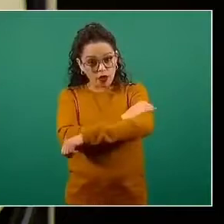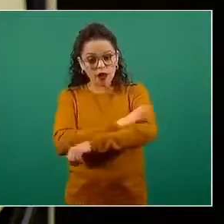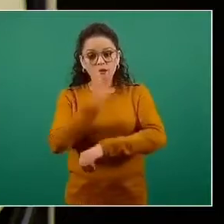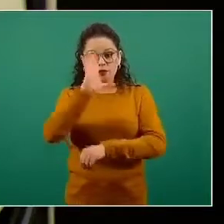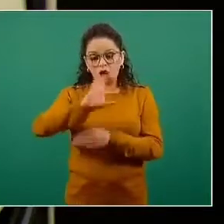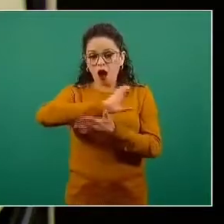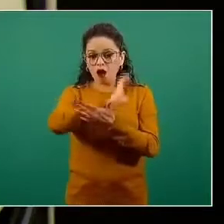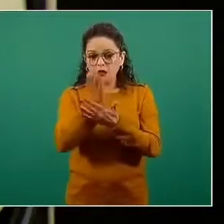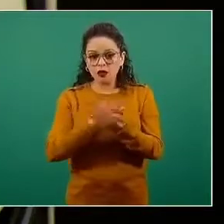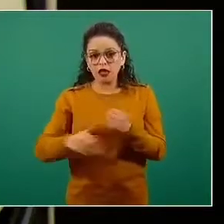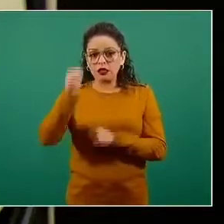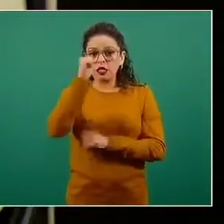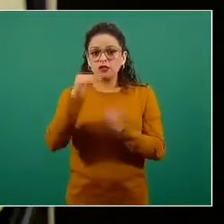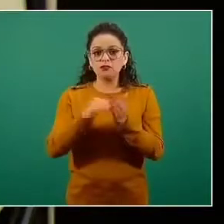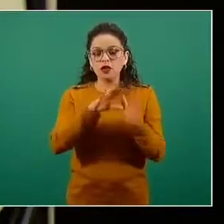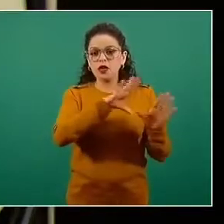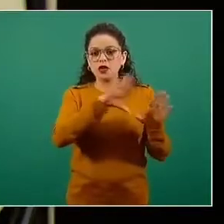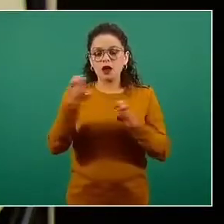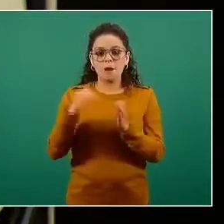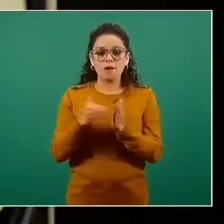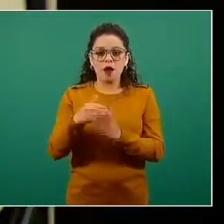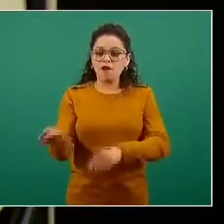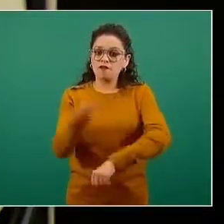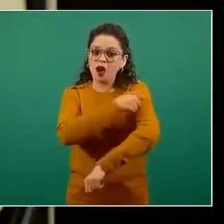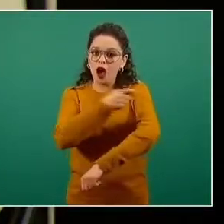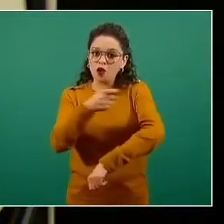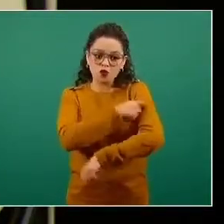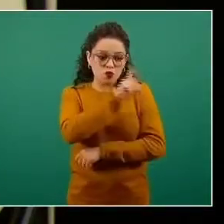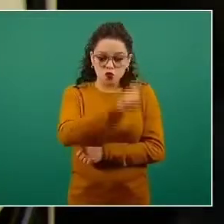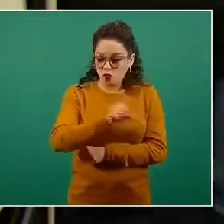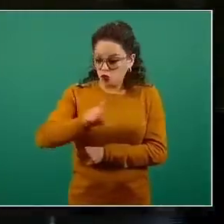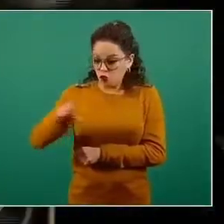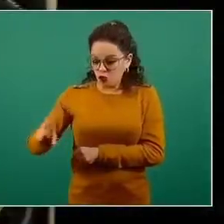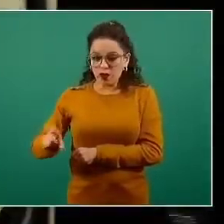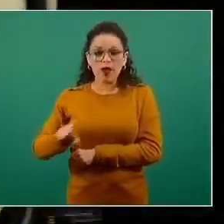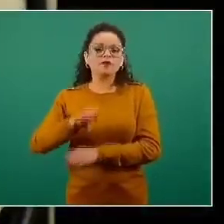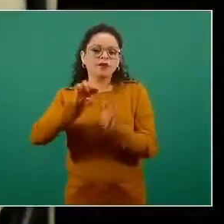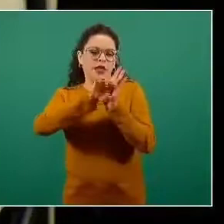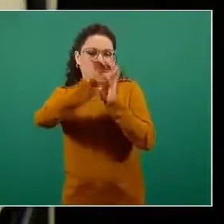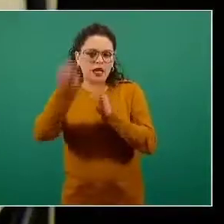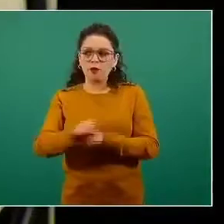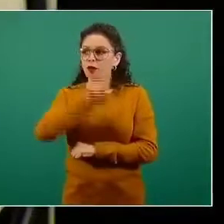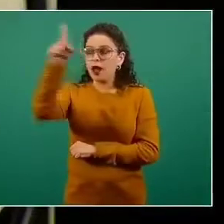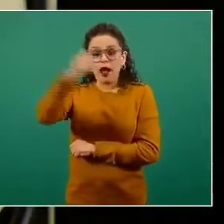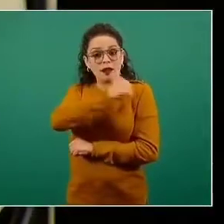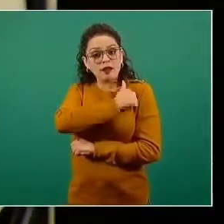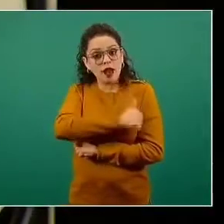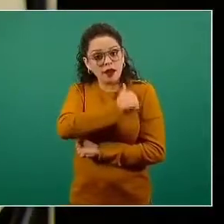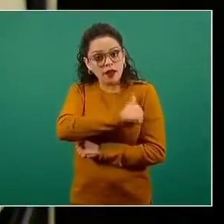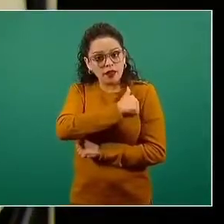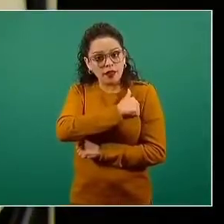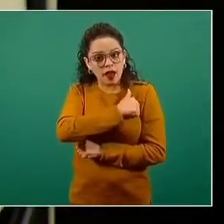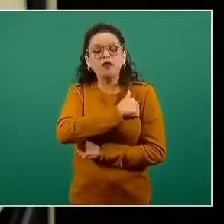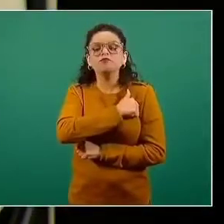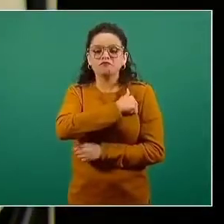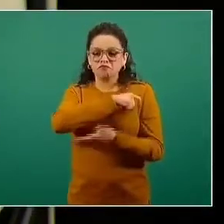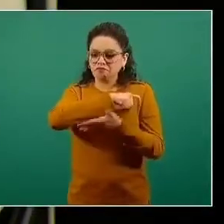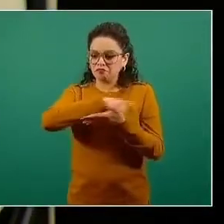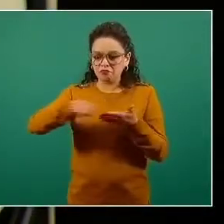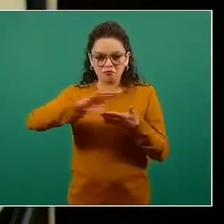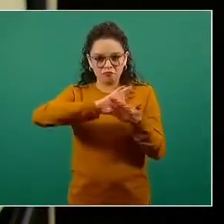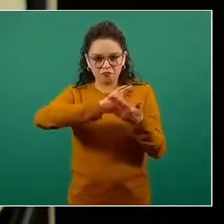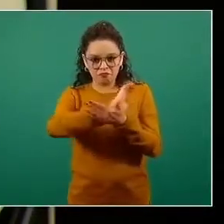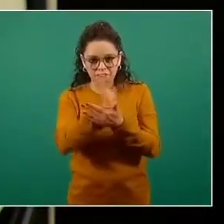de vacunas y en particular Canadá, por ejemplo, contrató vacunas suficientes